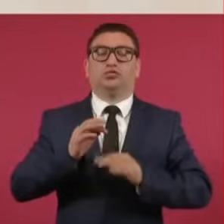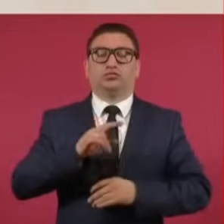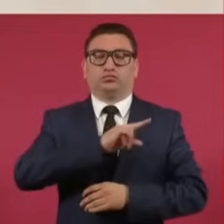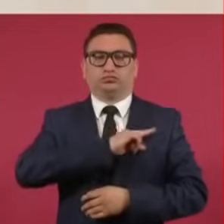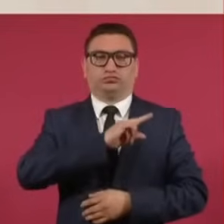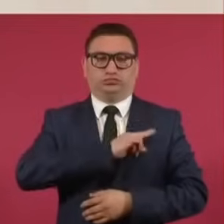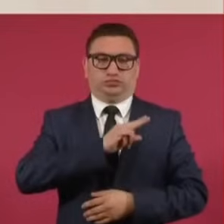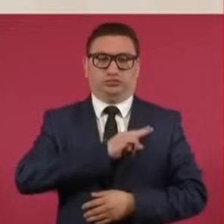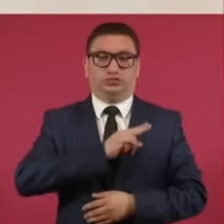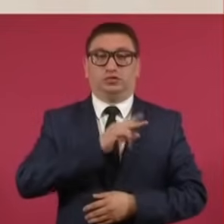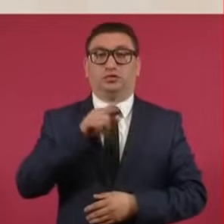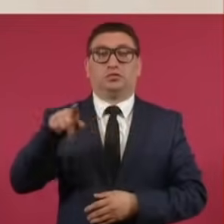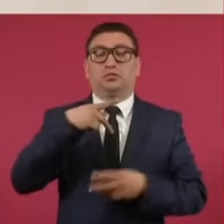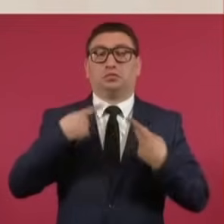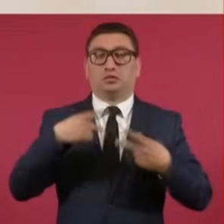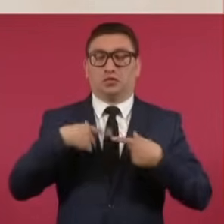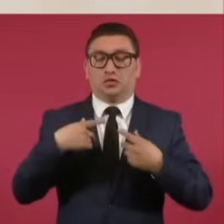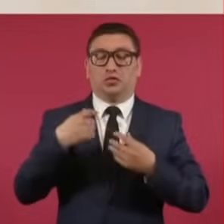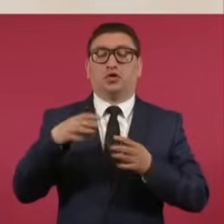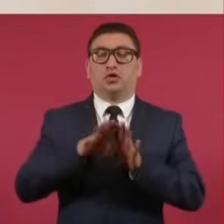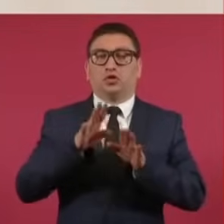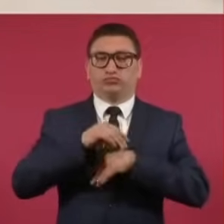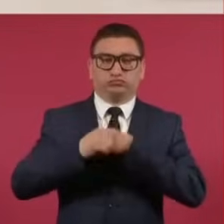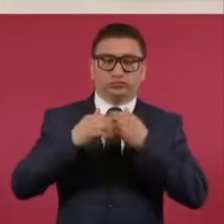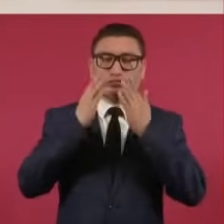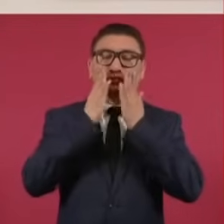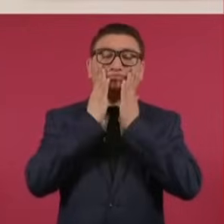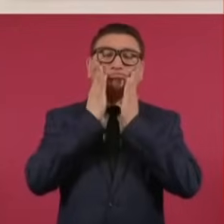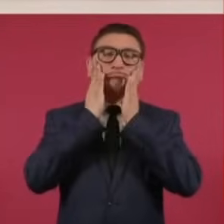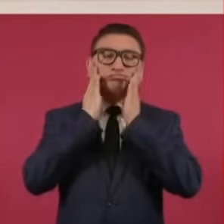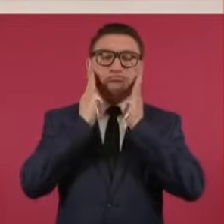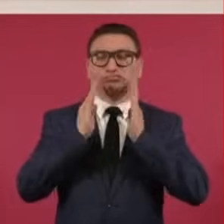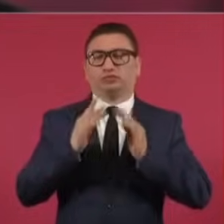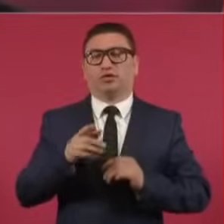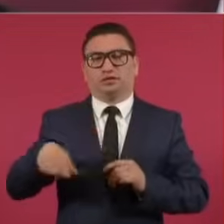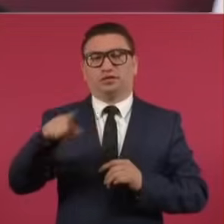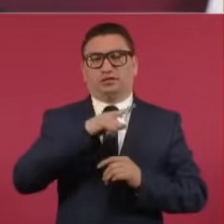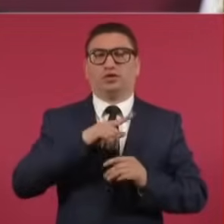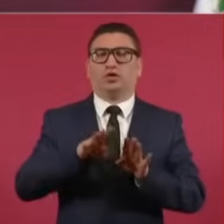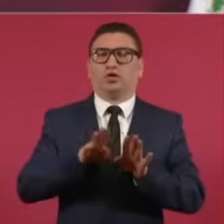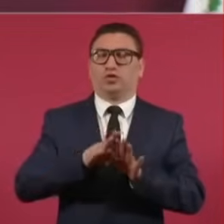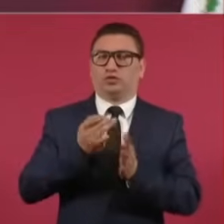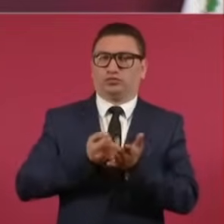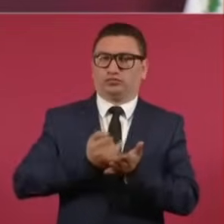particular, se hacían hasta cirugía plástica a costillas del